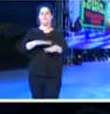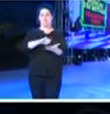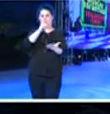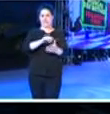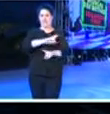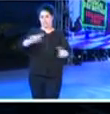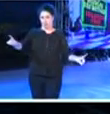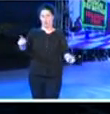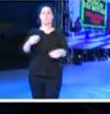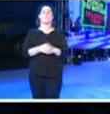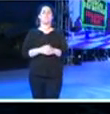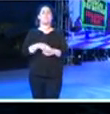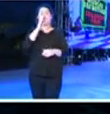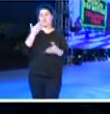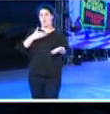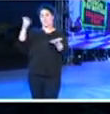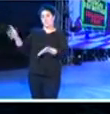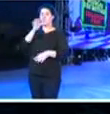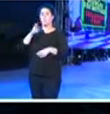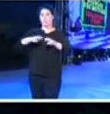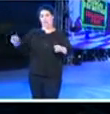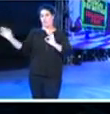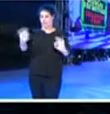Con todos ustedes, el jurado.